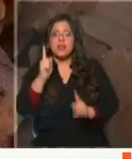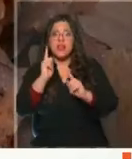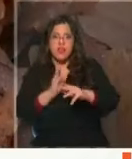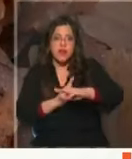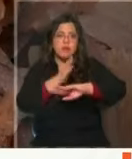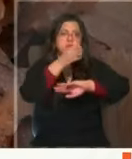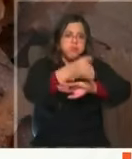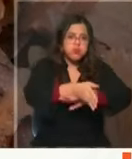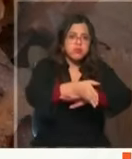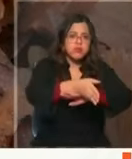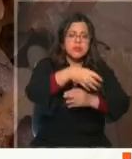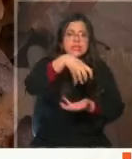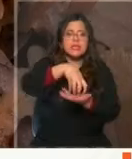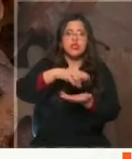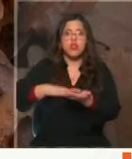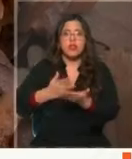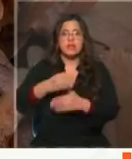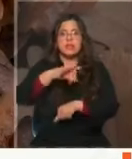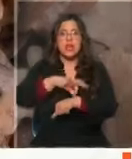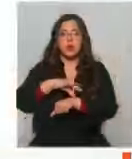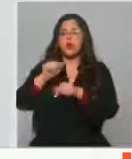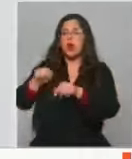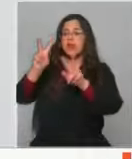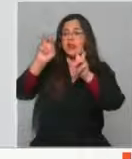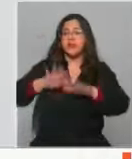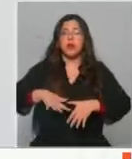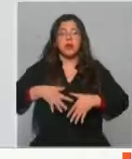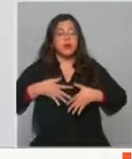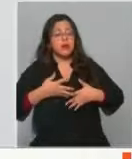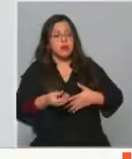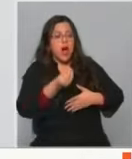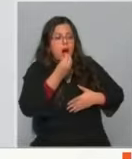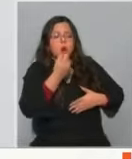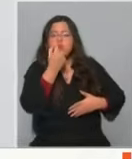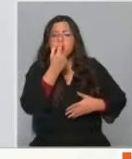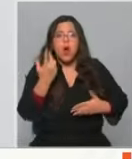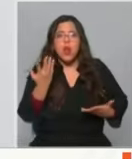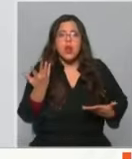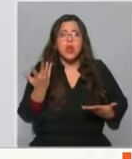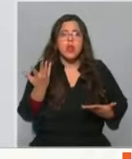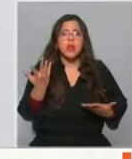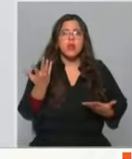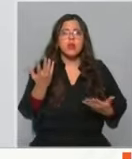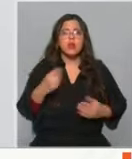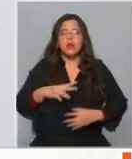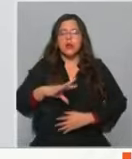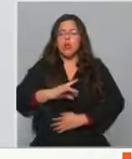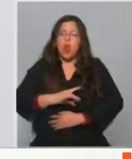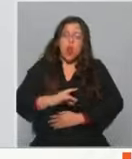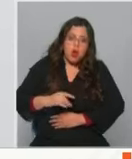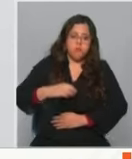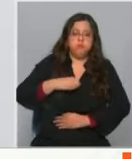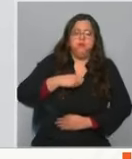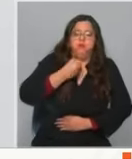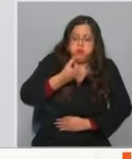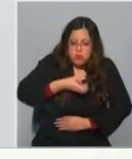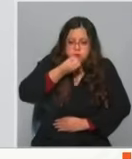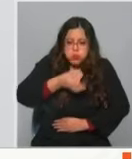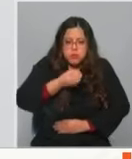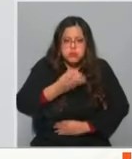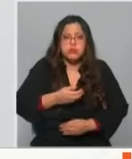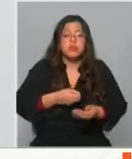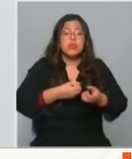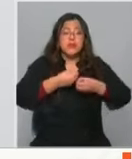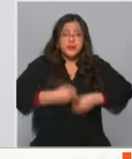salud más cercano. Los síntomas iniciales del consumo de este hongo son un cuadro de dolor de estómago, náuseas, vómitos, diarrea,